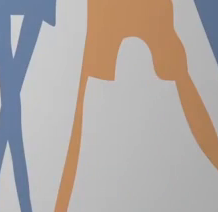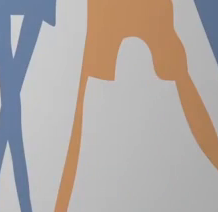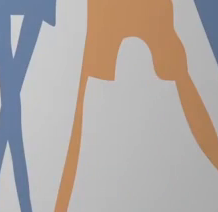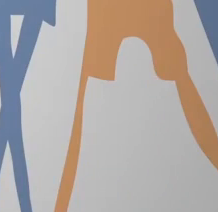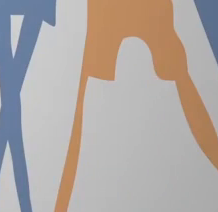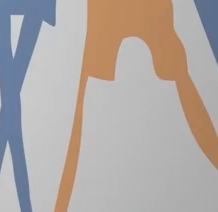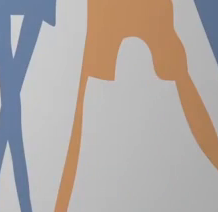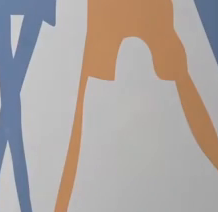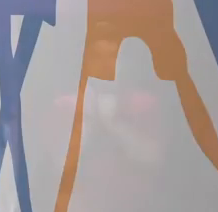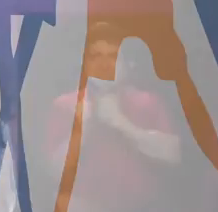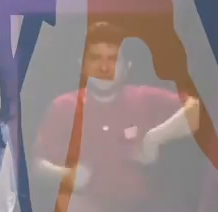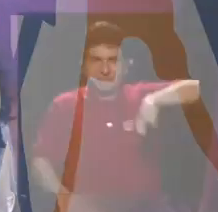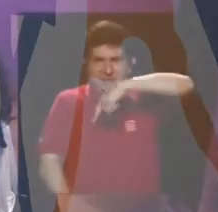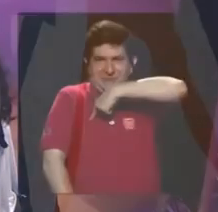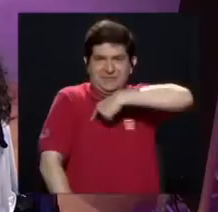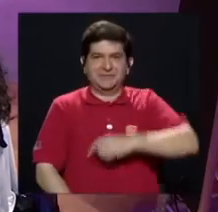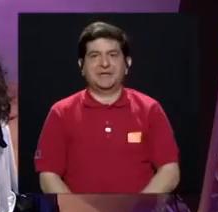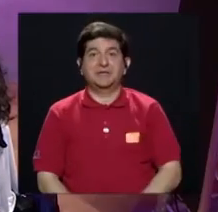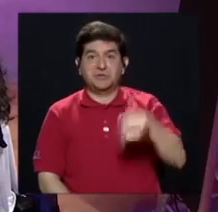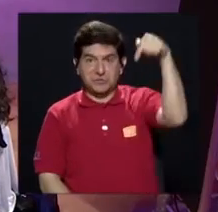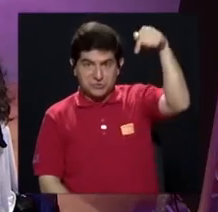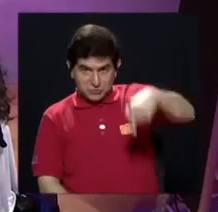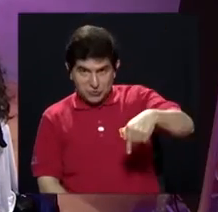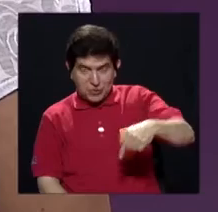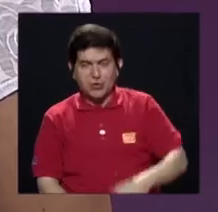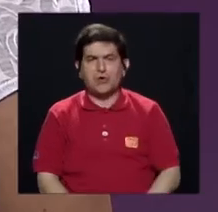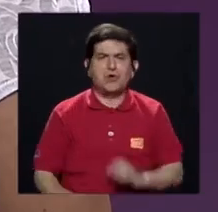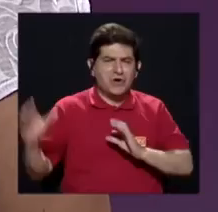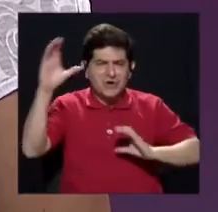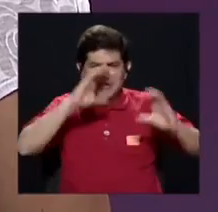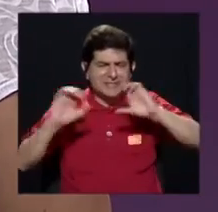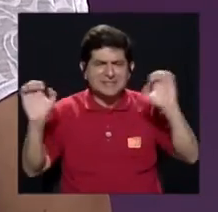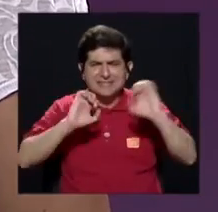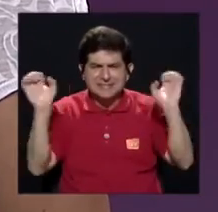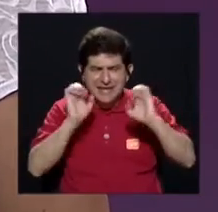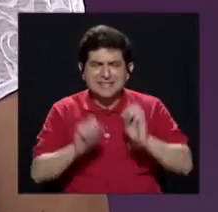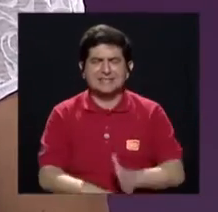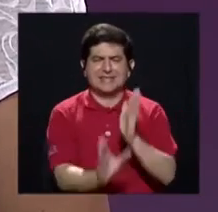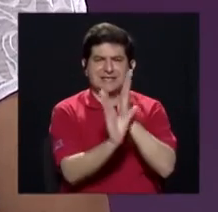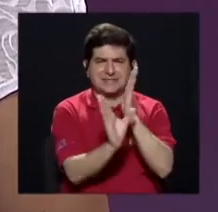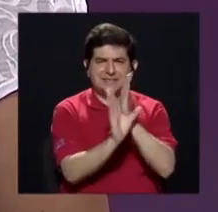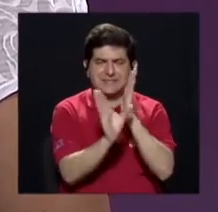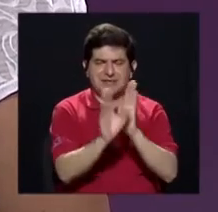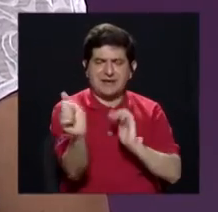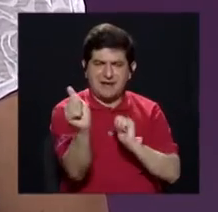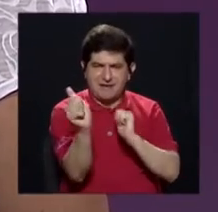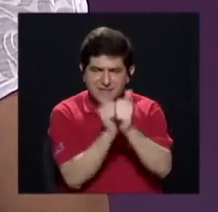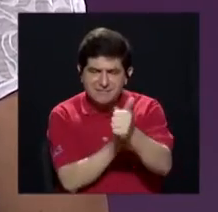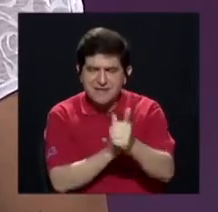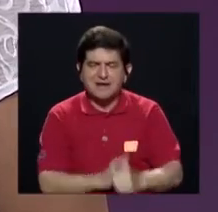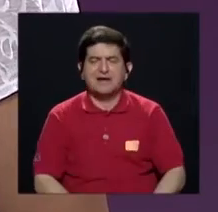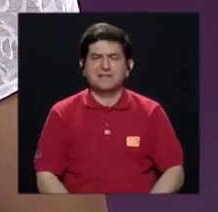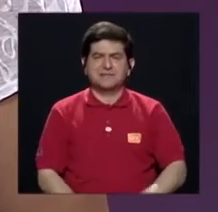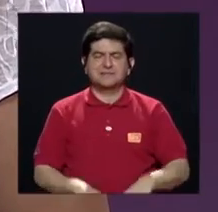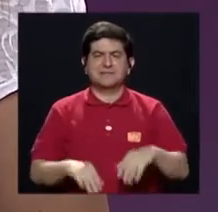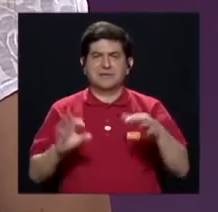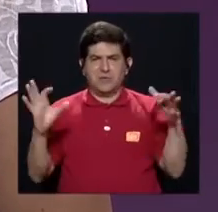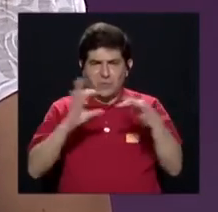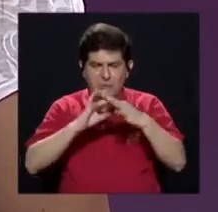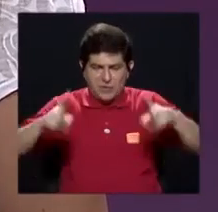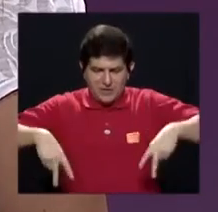Gracias por quedarse con nosotros. Hoy en Ciencias Energéticas y Psicología Transpersonal en Palabra de